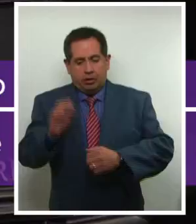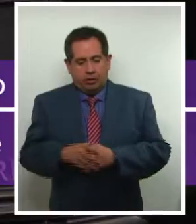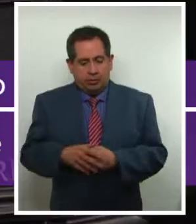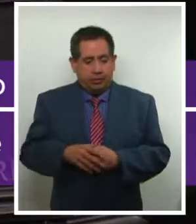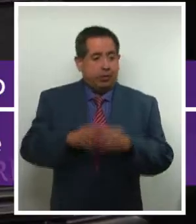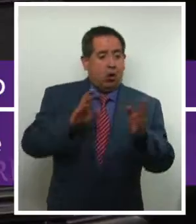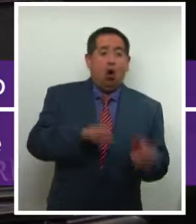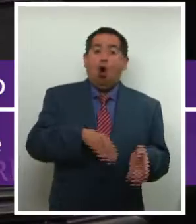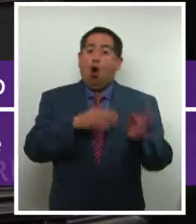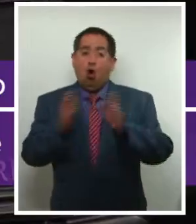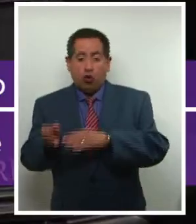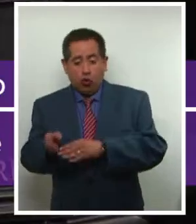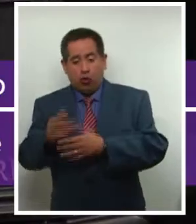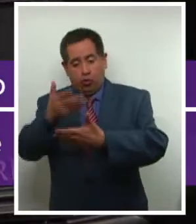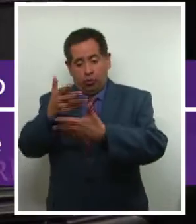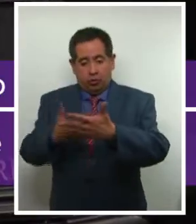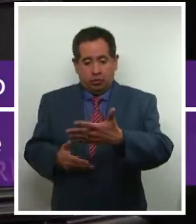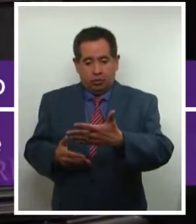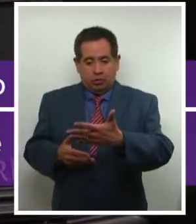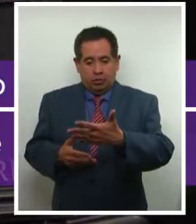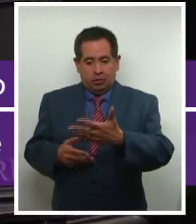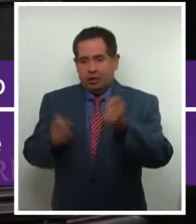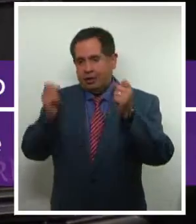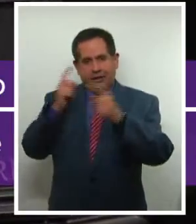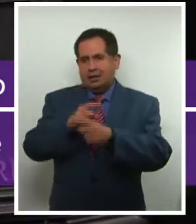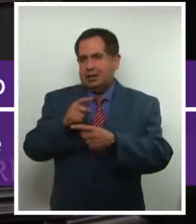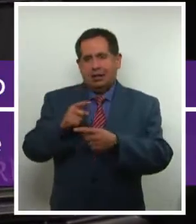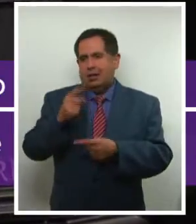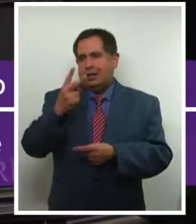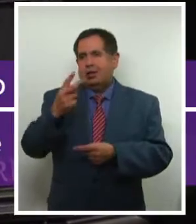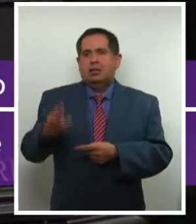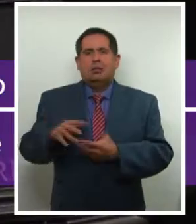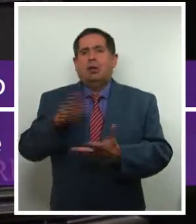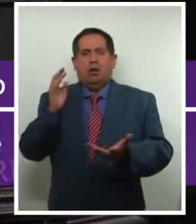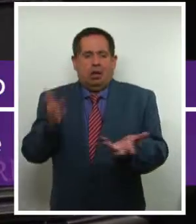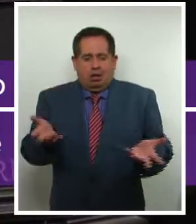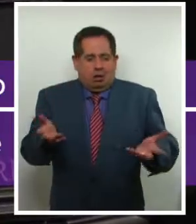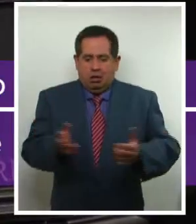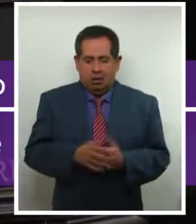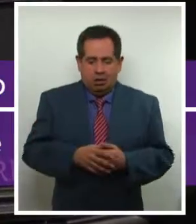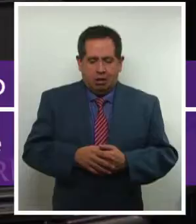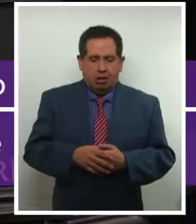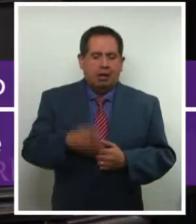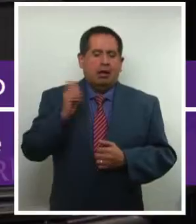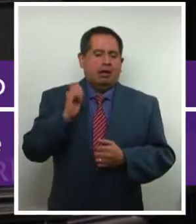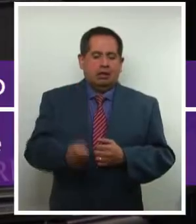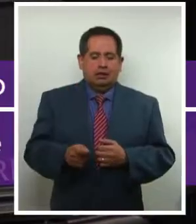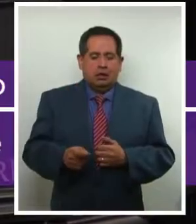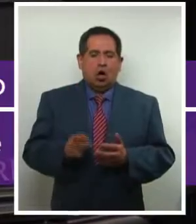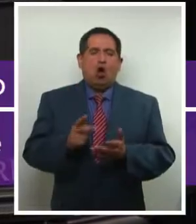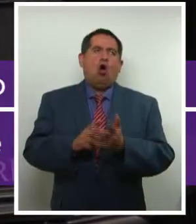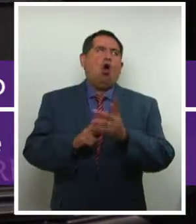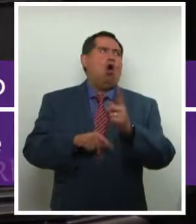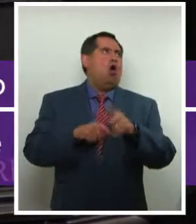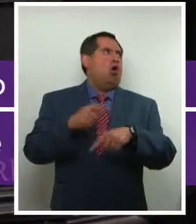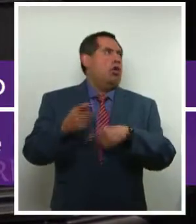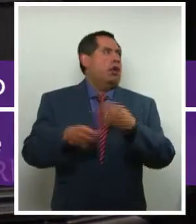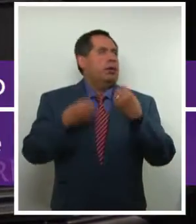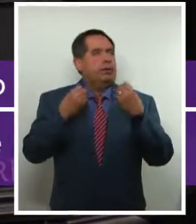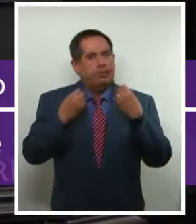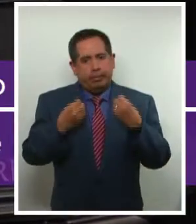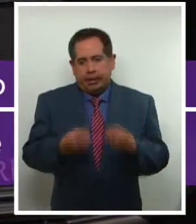el otro, difícilmente la va a tener. Y entonces tendremos otra pérdida